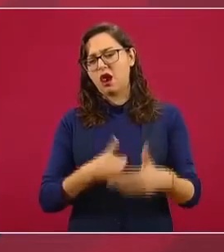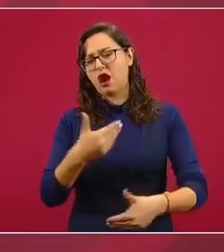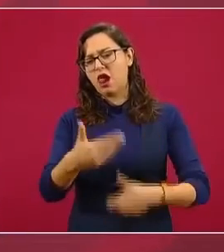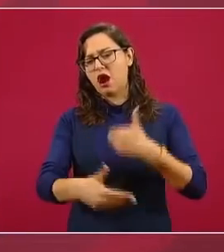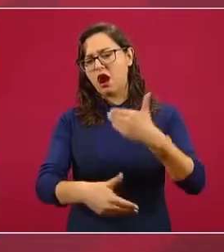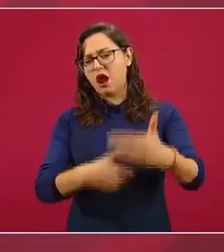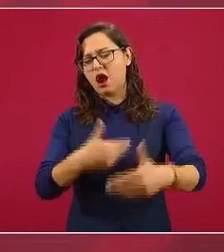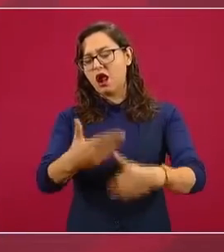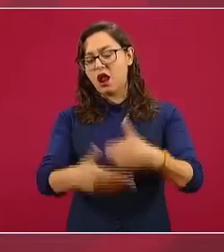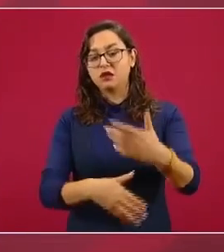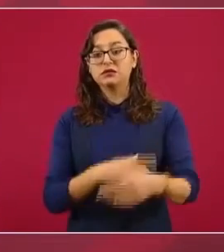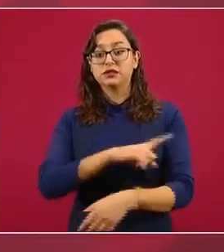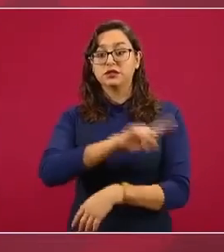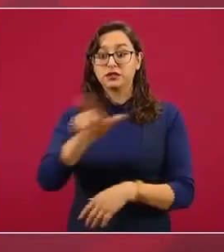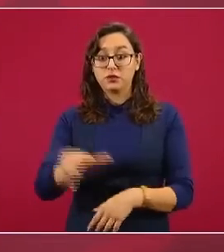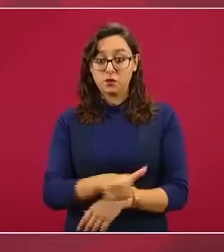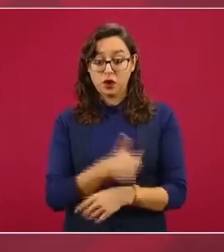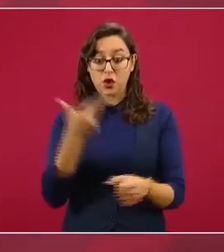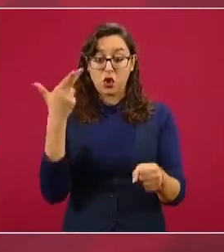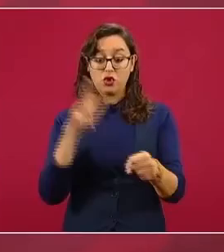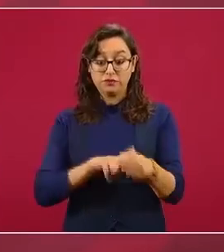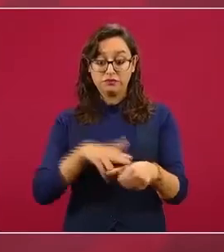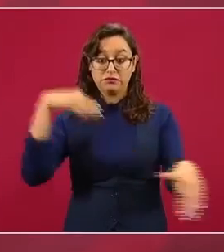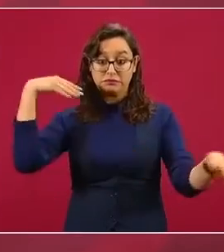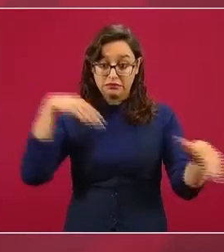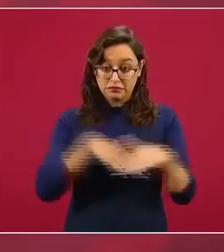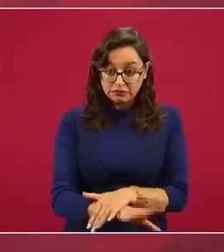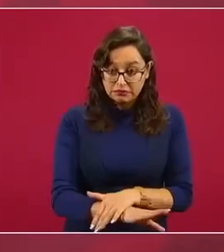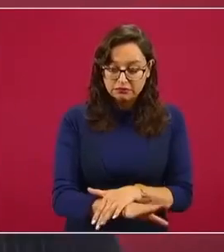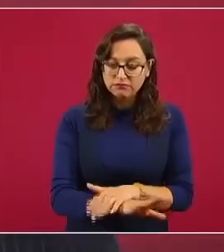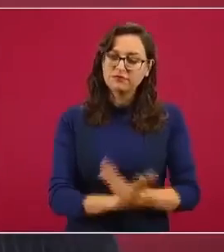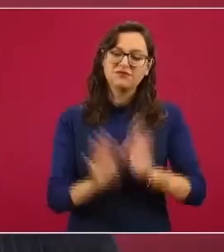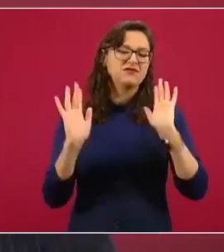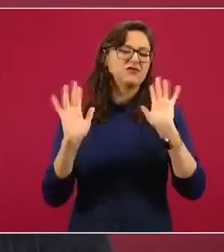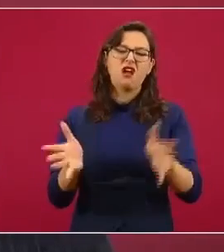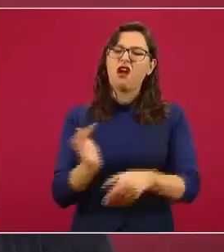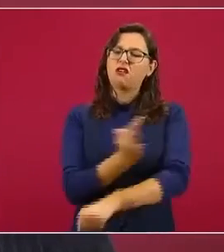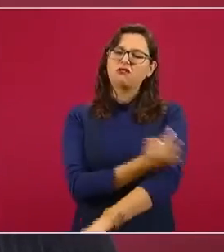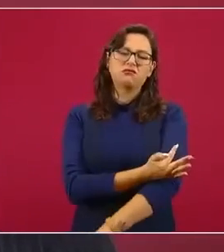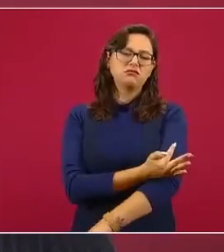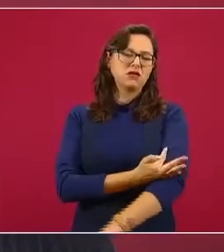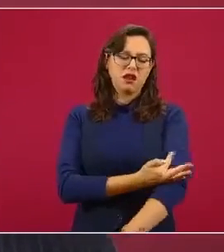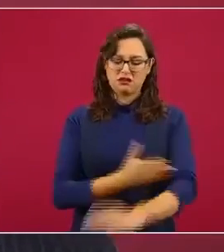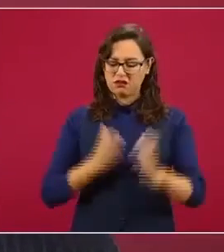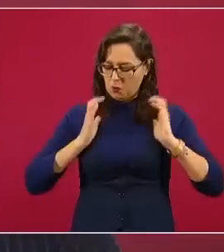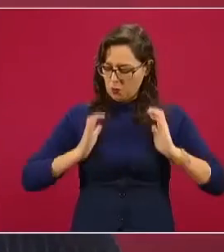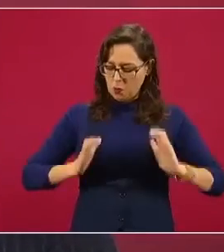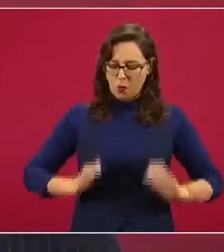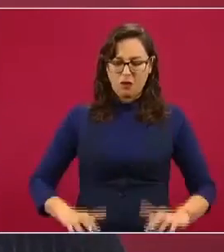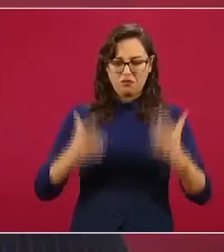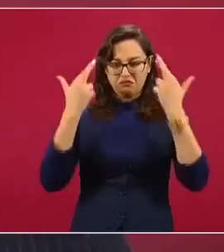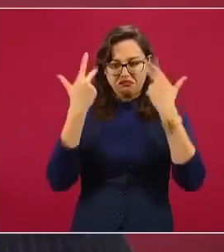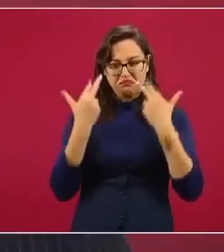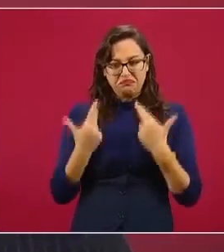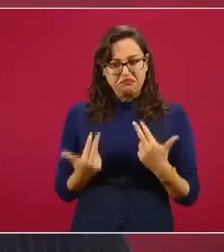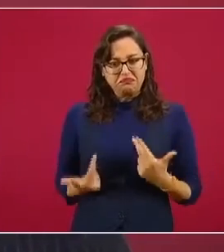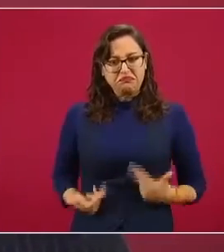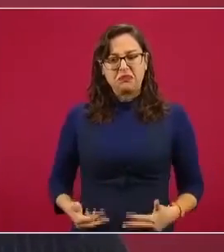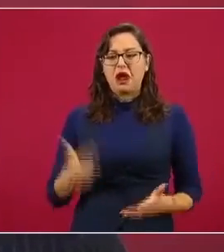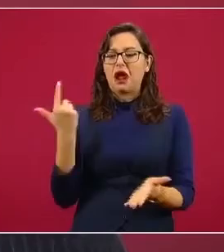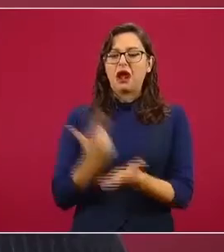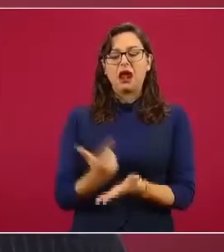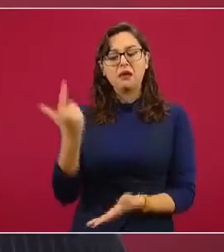al hospital está en una condición de grave deterioro del funcionamiento del organismo, incluidos